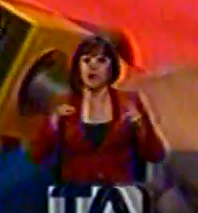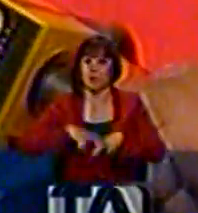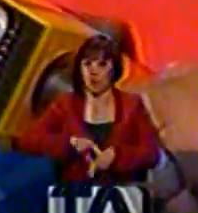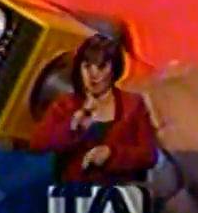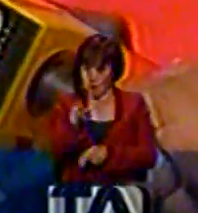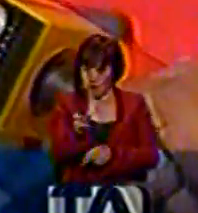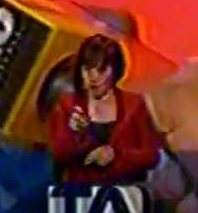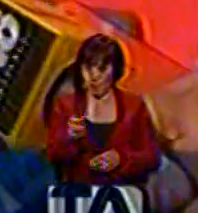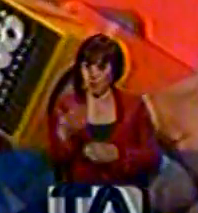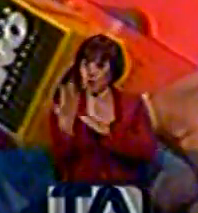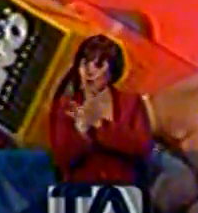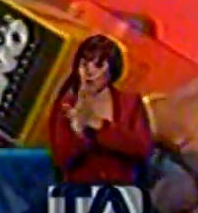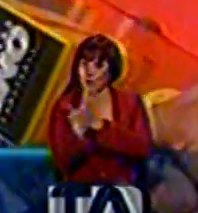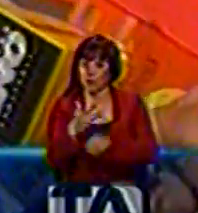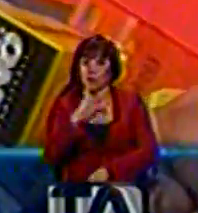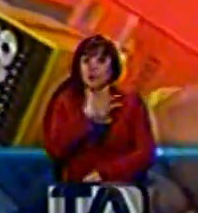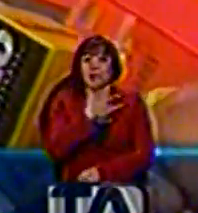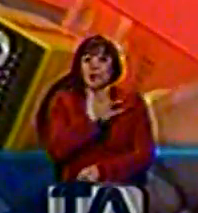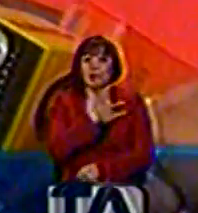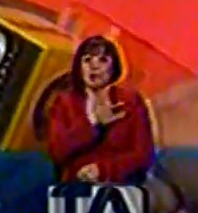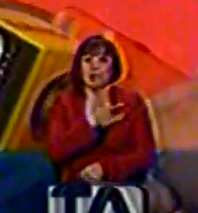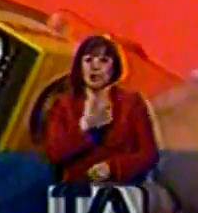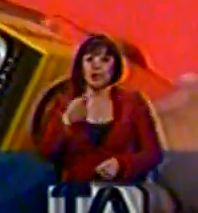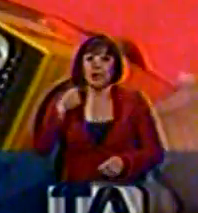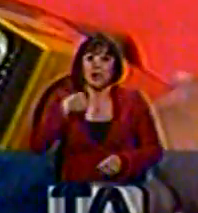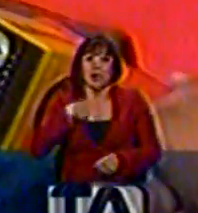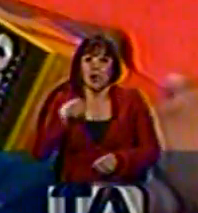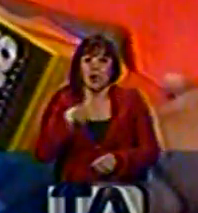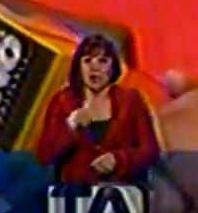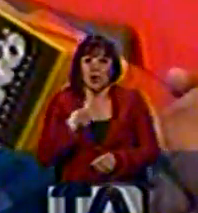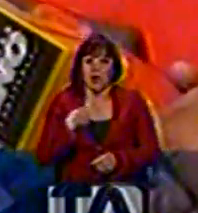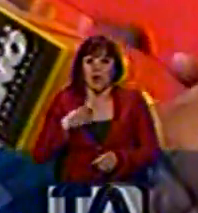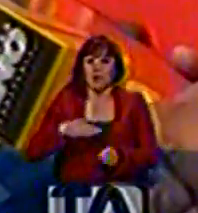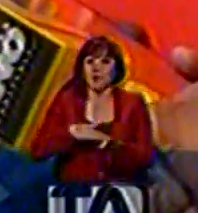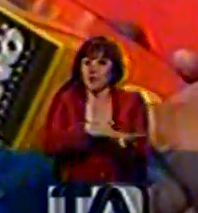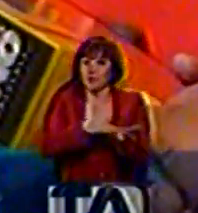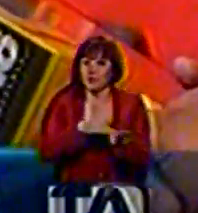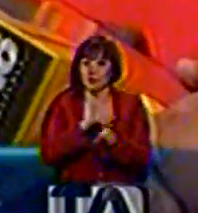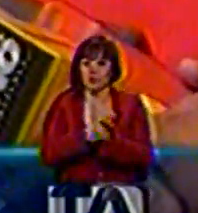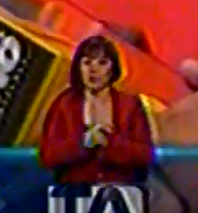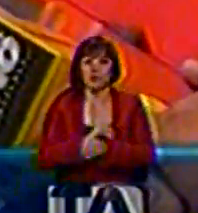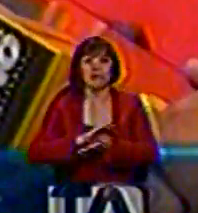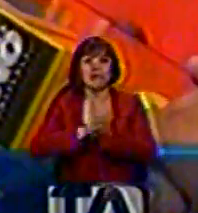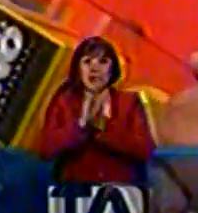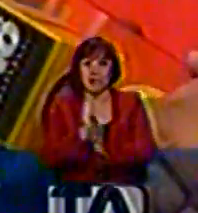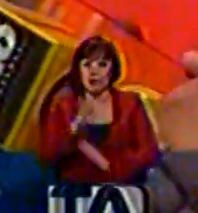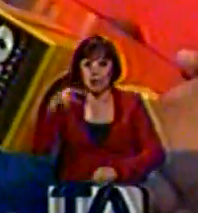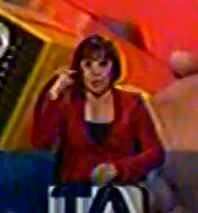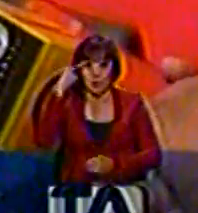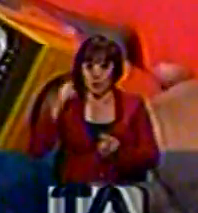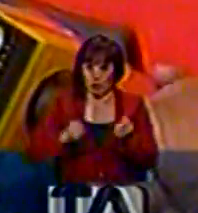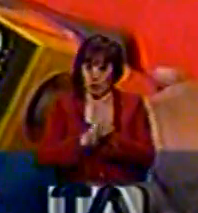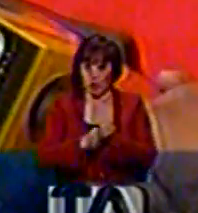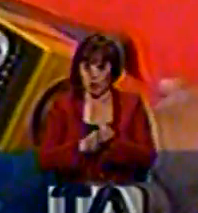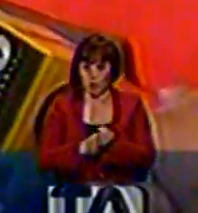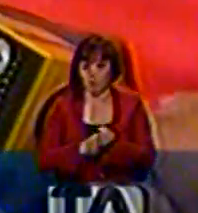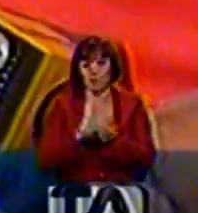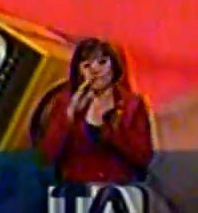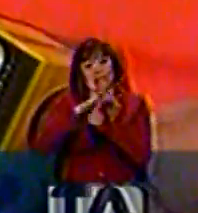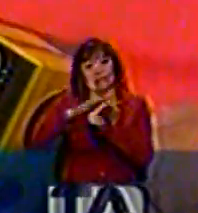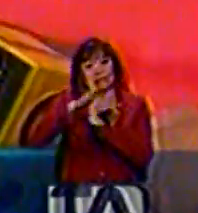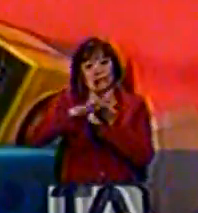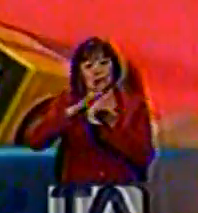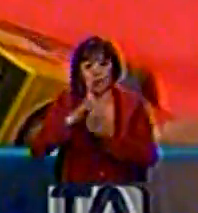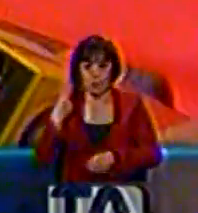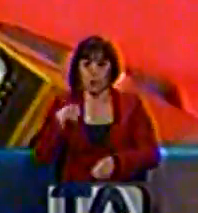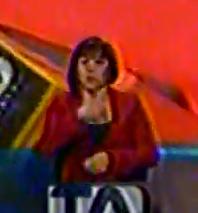televisión, sintieron que no estaban siendo respaldados por el secretario de Comunicación y por el gobierno, les pido mil disculpas. Nosotros